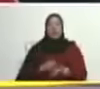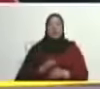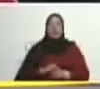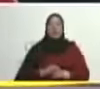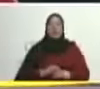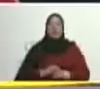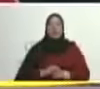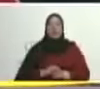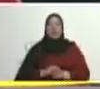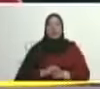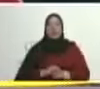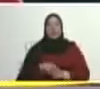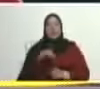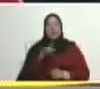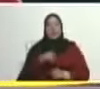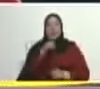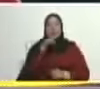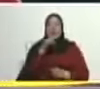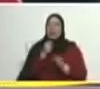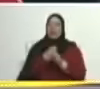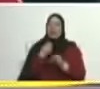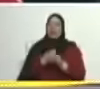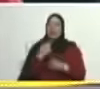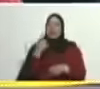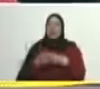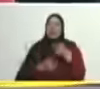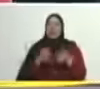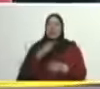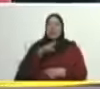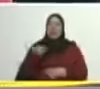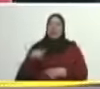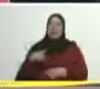venezolano, que